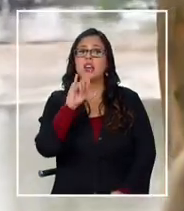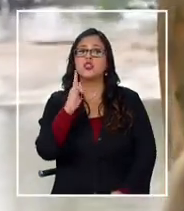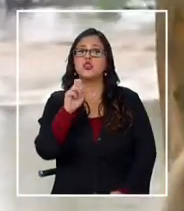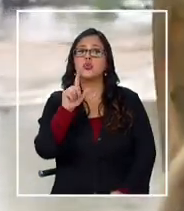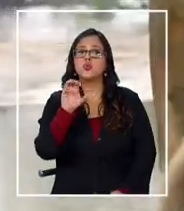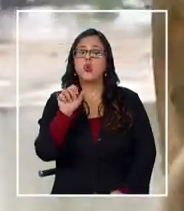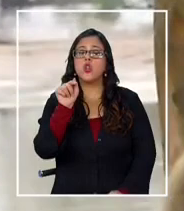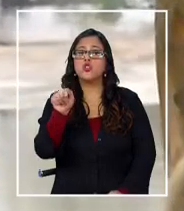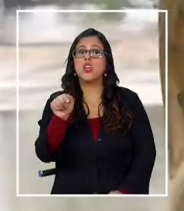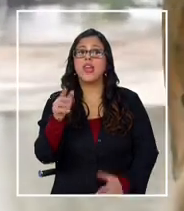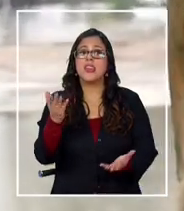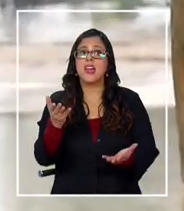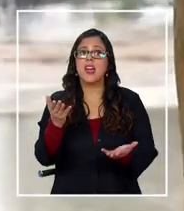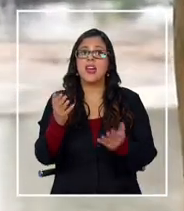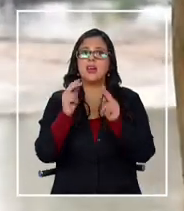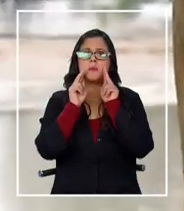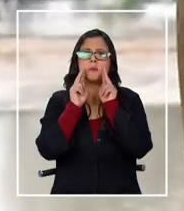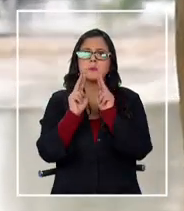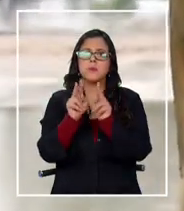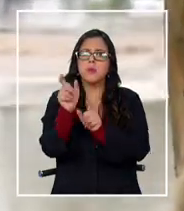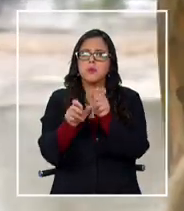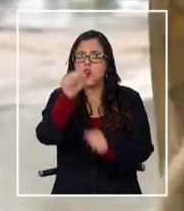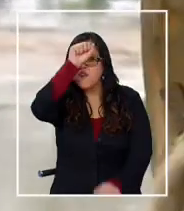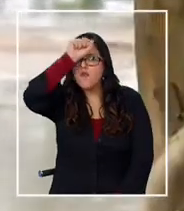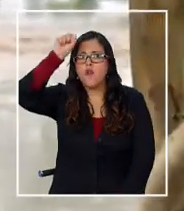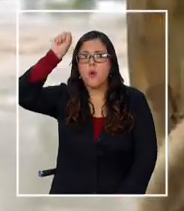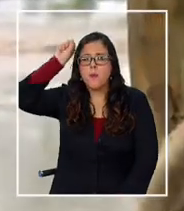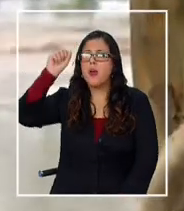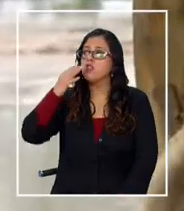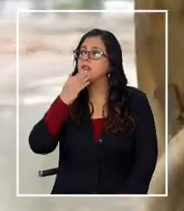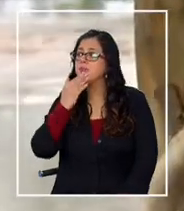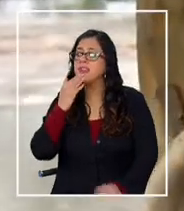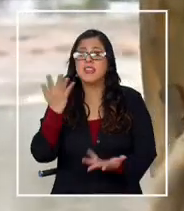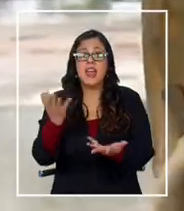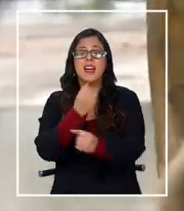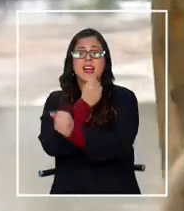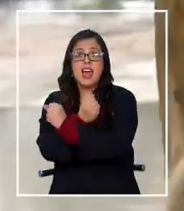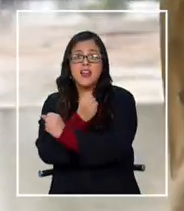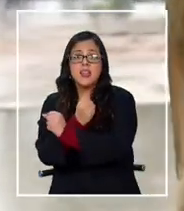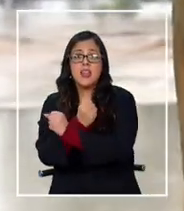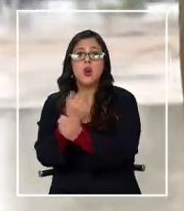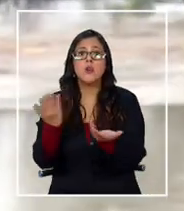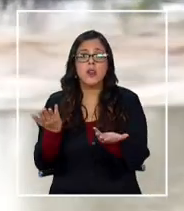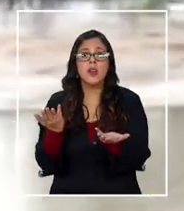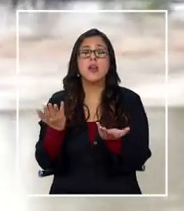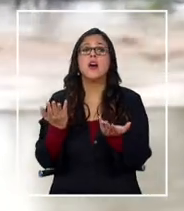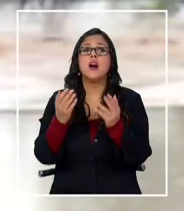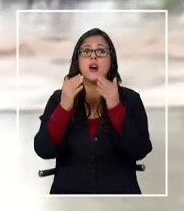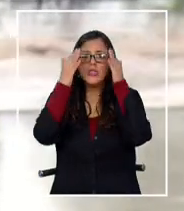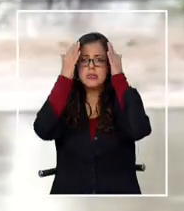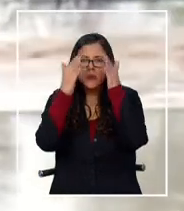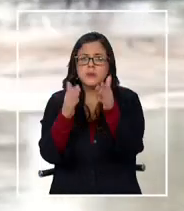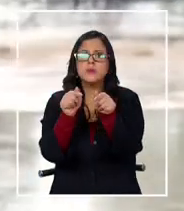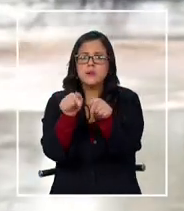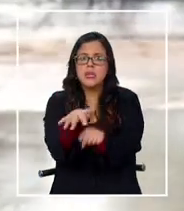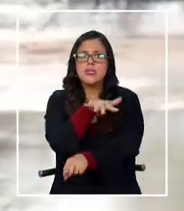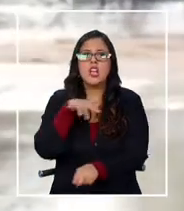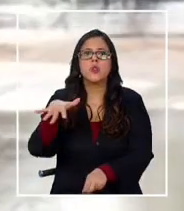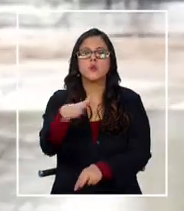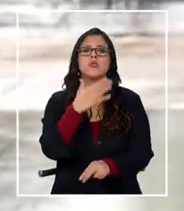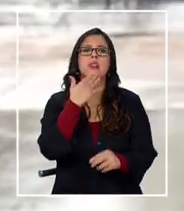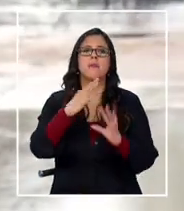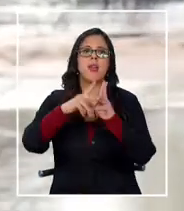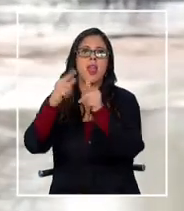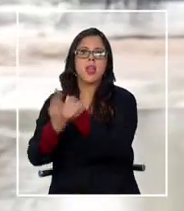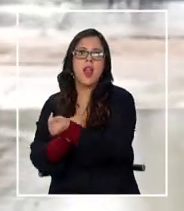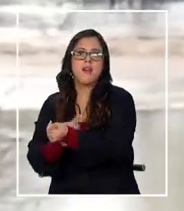ha habido especial atención tanto de bomberos como de carabineros para poder estar pendiente de lo que sucede y obviamente de las familias